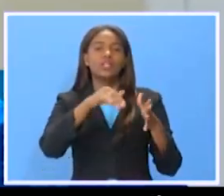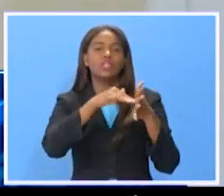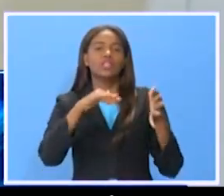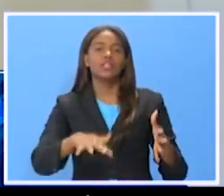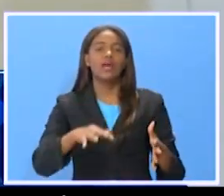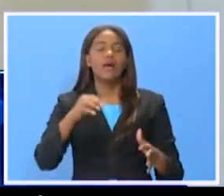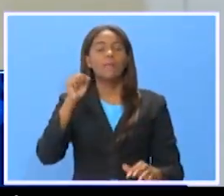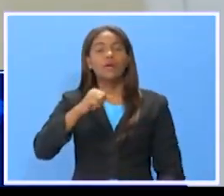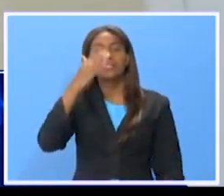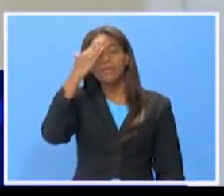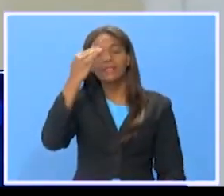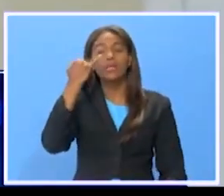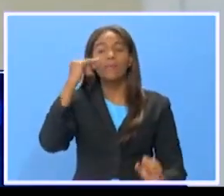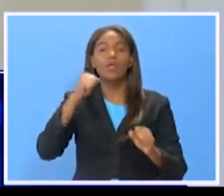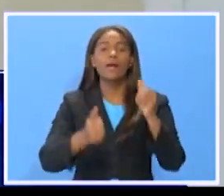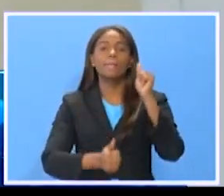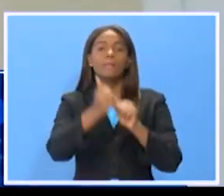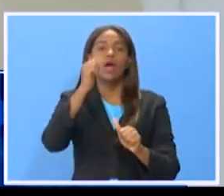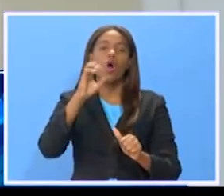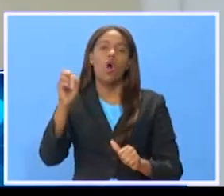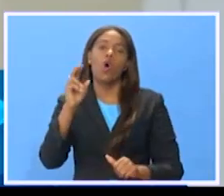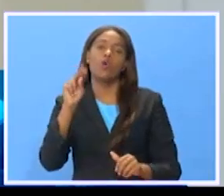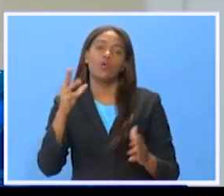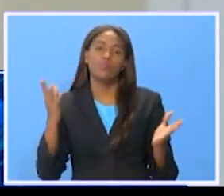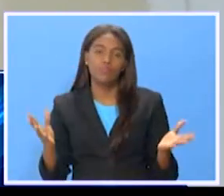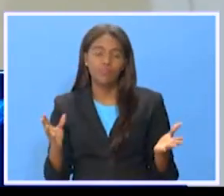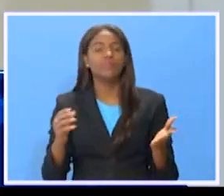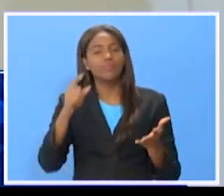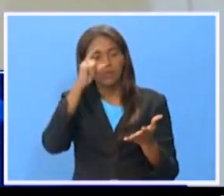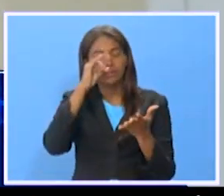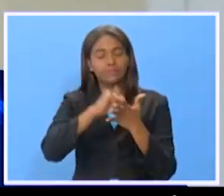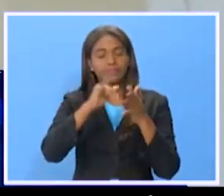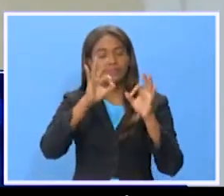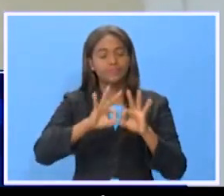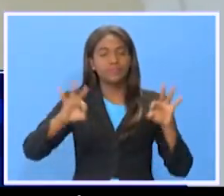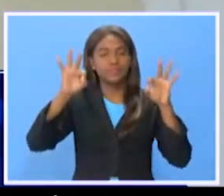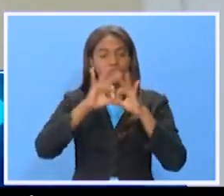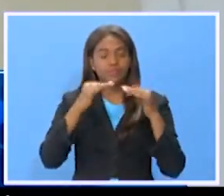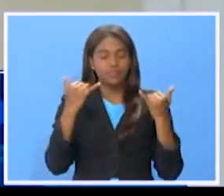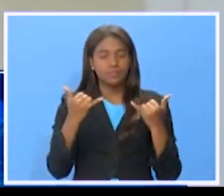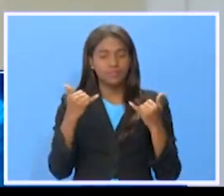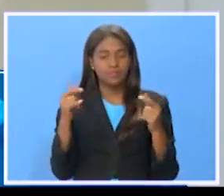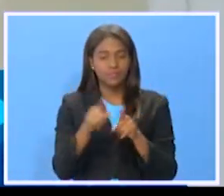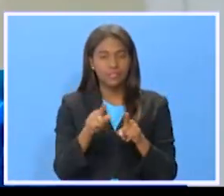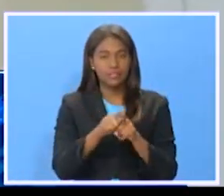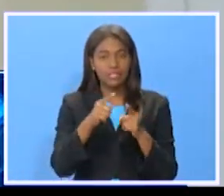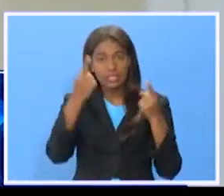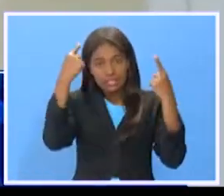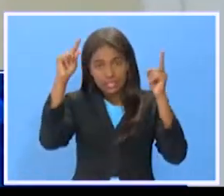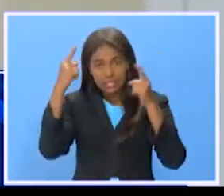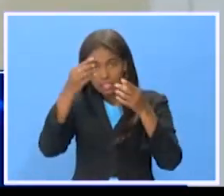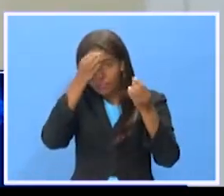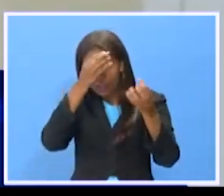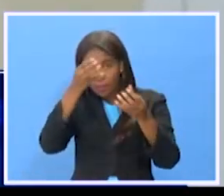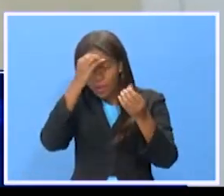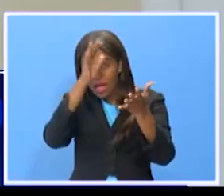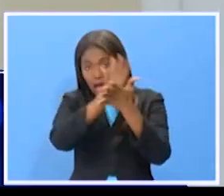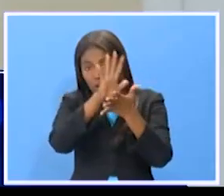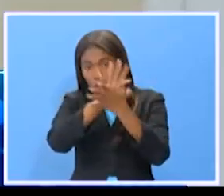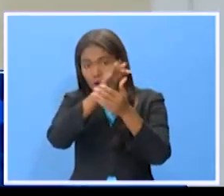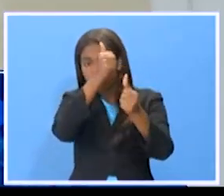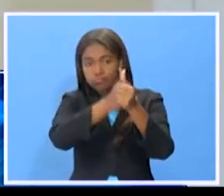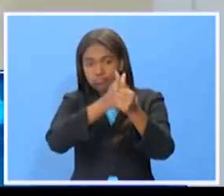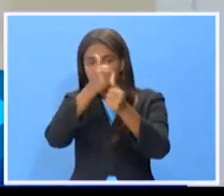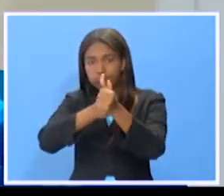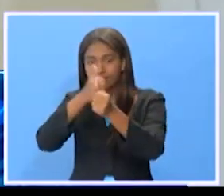está en condiciones de promover. Por eso es importante de que incluso den los resultados por escuela, den